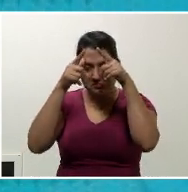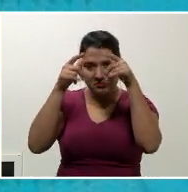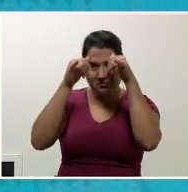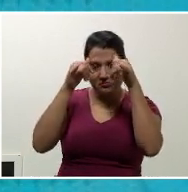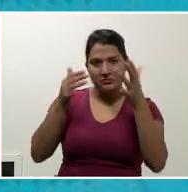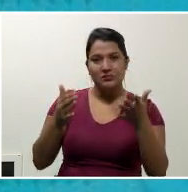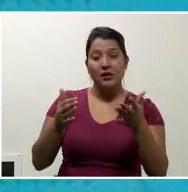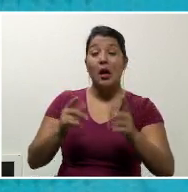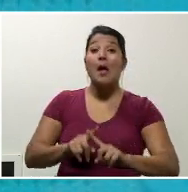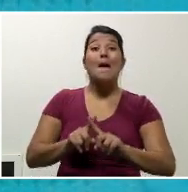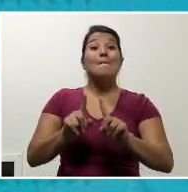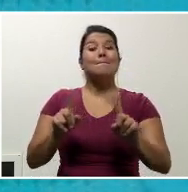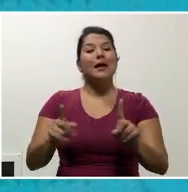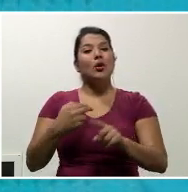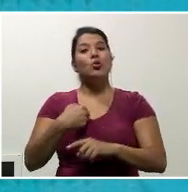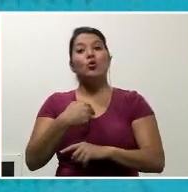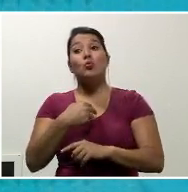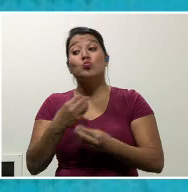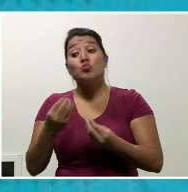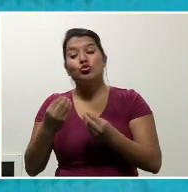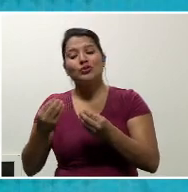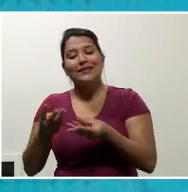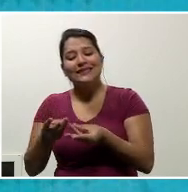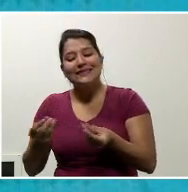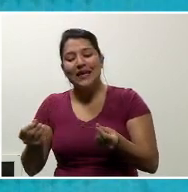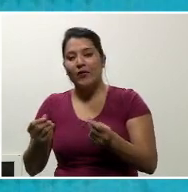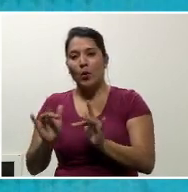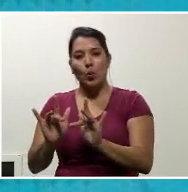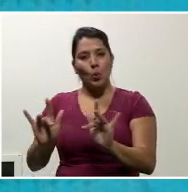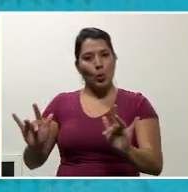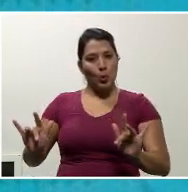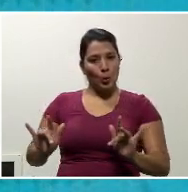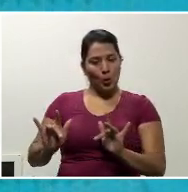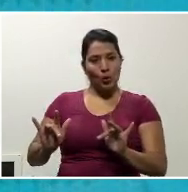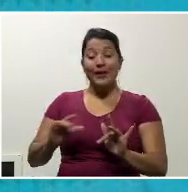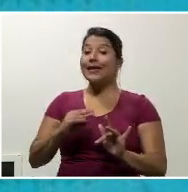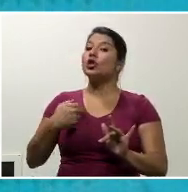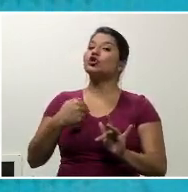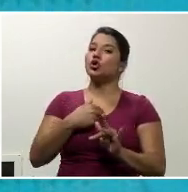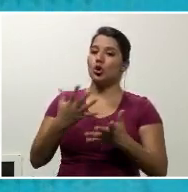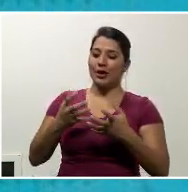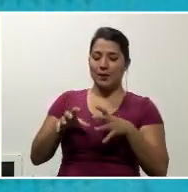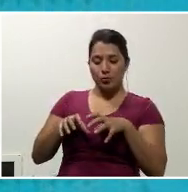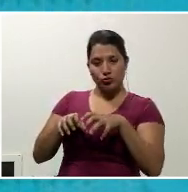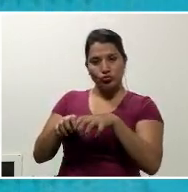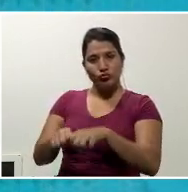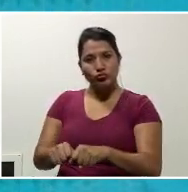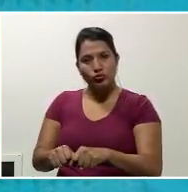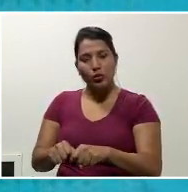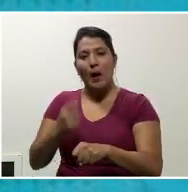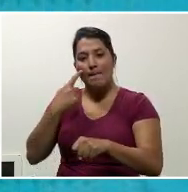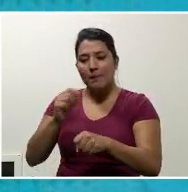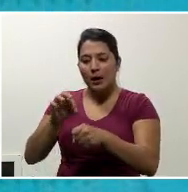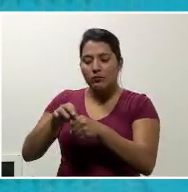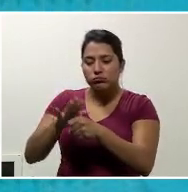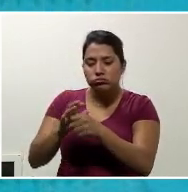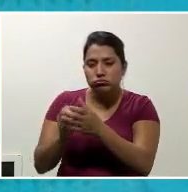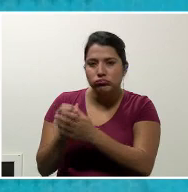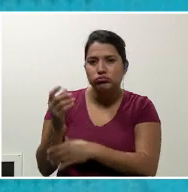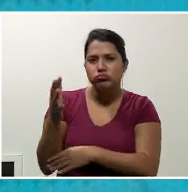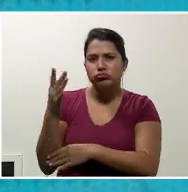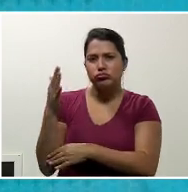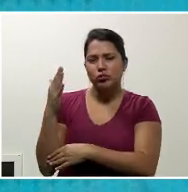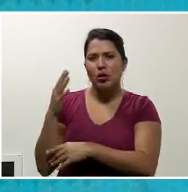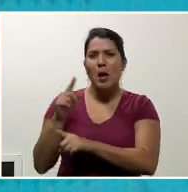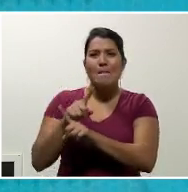tierras que no están siendo ocupadas, sino que más bien están desocupadas y que están siendo saqueadas por vándalos, por la misma